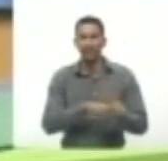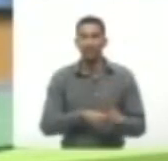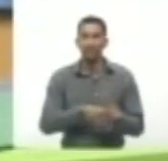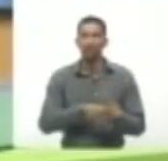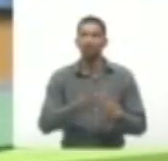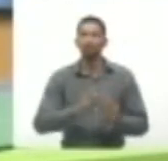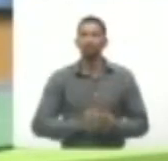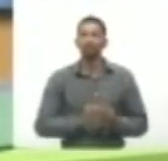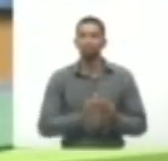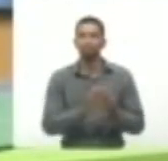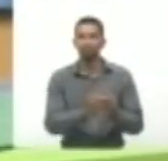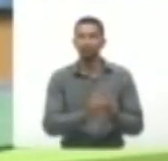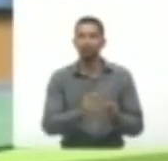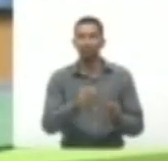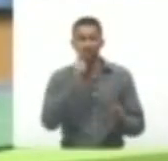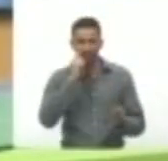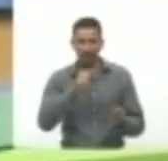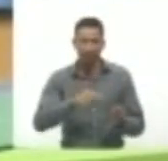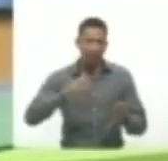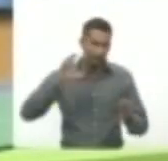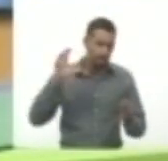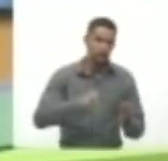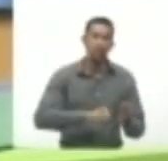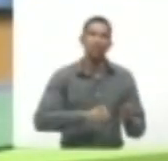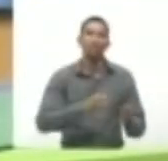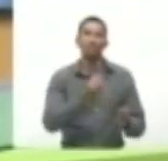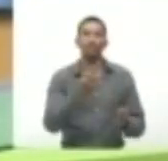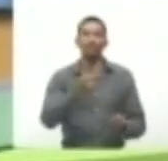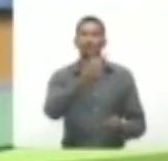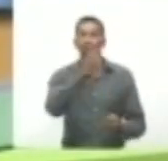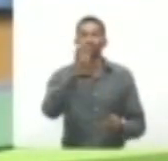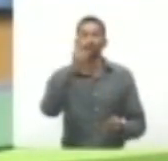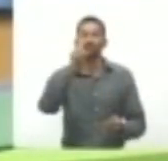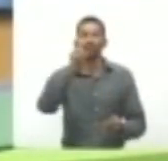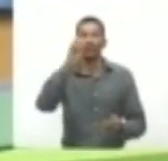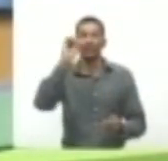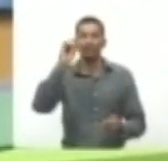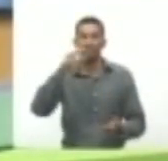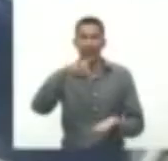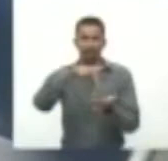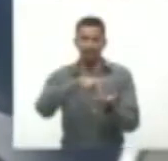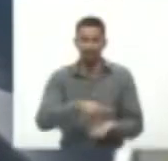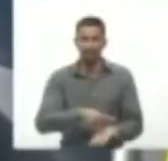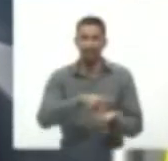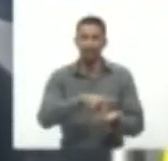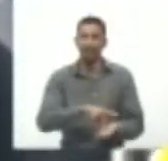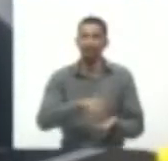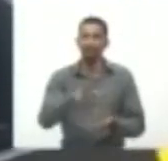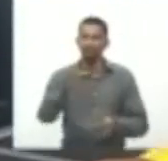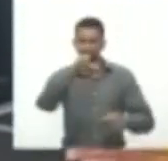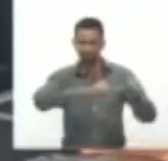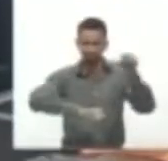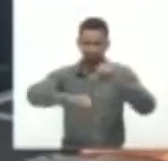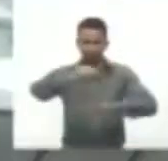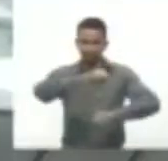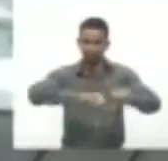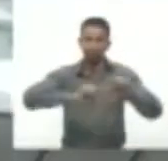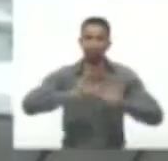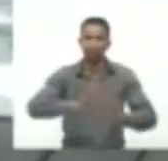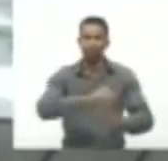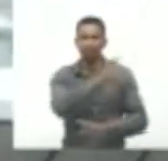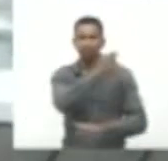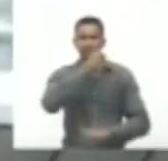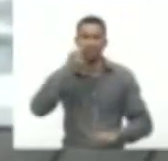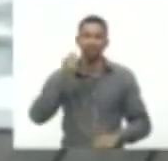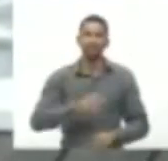Fast fueron decomisados más de 270 kilos de clorhidrato de cocaína. 4 personas capturadas y un